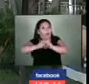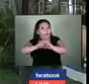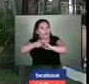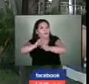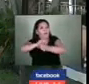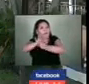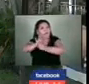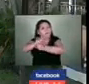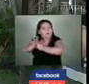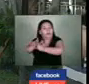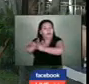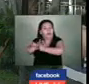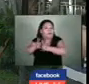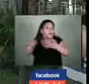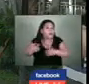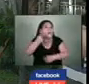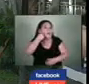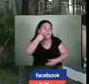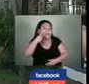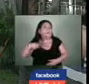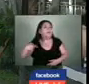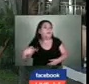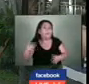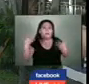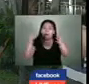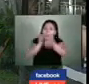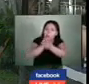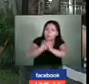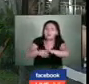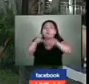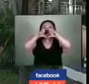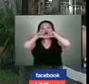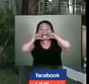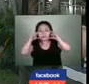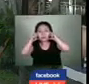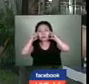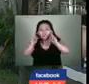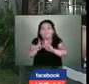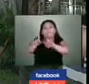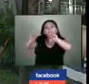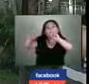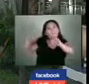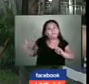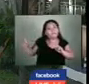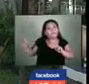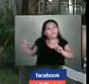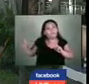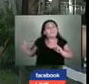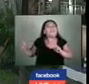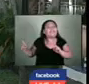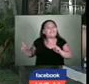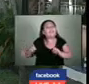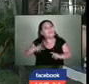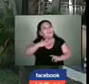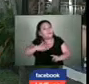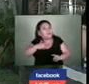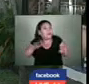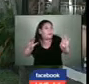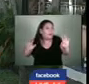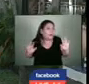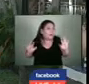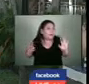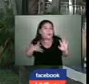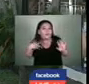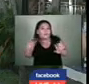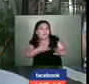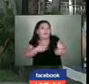varían y pues no bajar la guardia, lavarnos las manos, la mascarilla, distanciamiento social, que cuesta un poquito, ¿verdad? Depende mucho